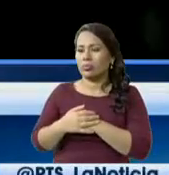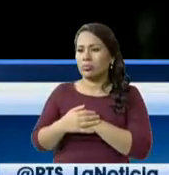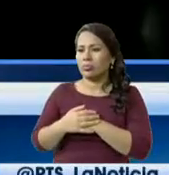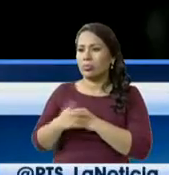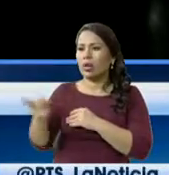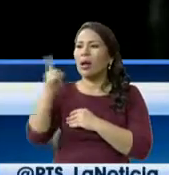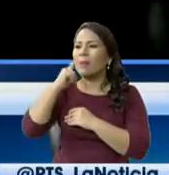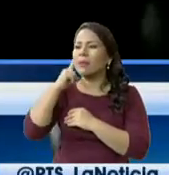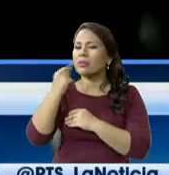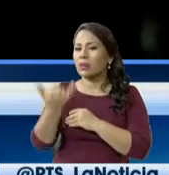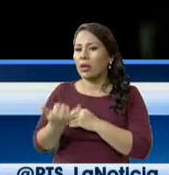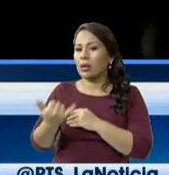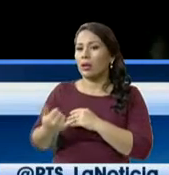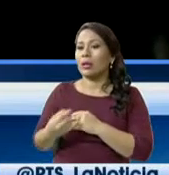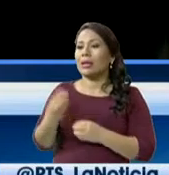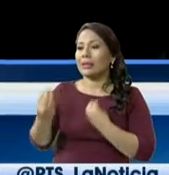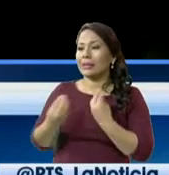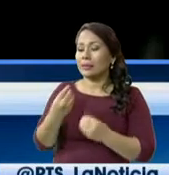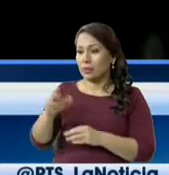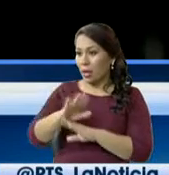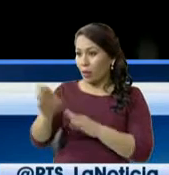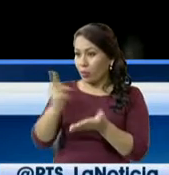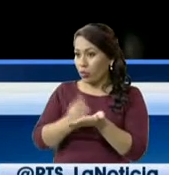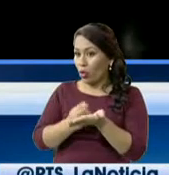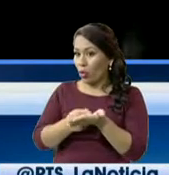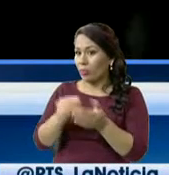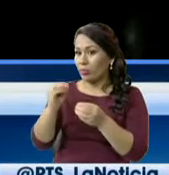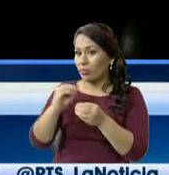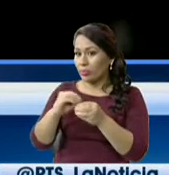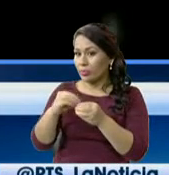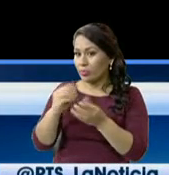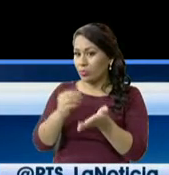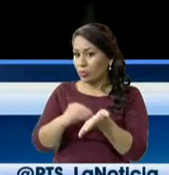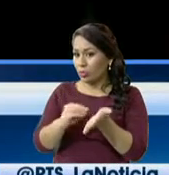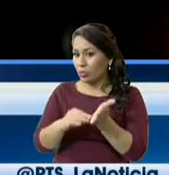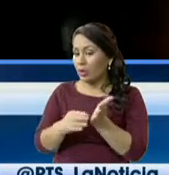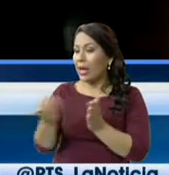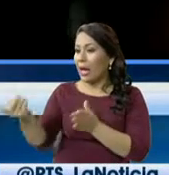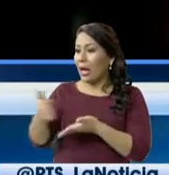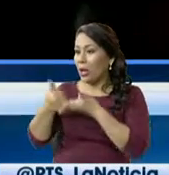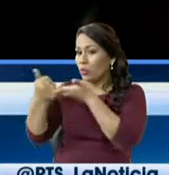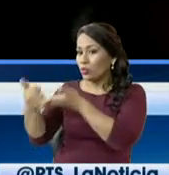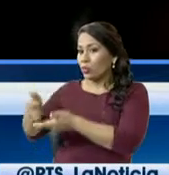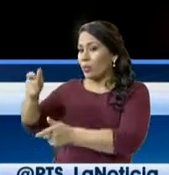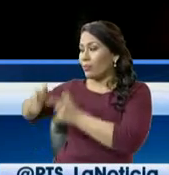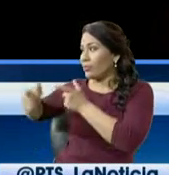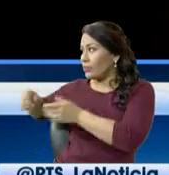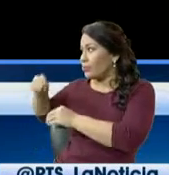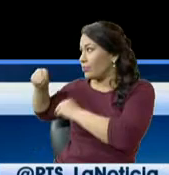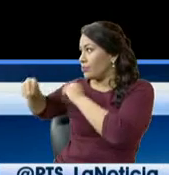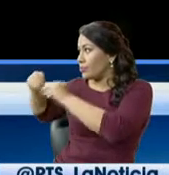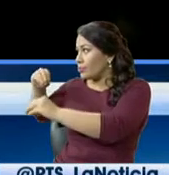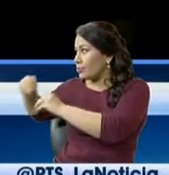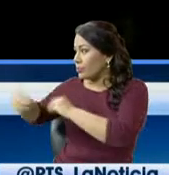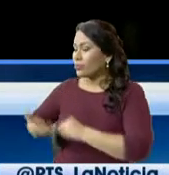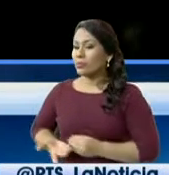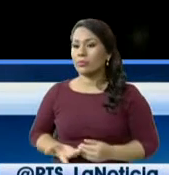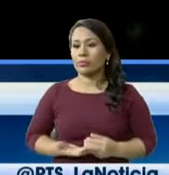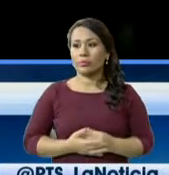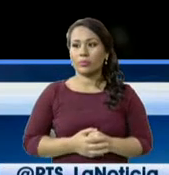instituciones se han acercado, le han tomado los datos. Lo que usted también pide es ayuda para que la ciudadanía también colabore con usted. Así